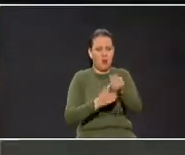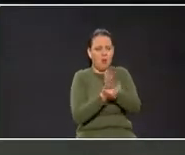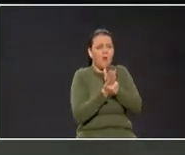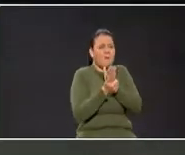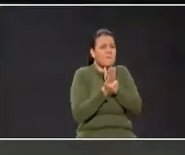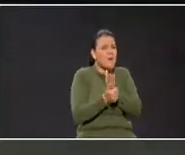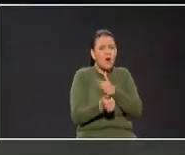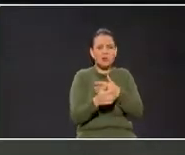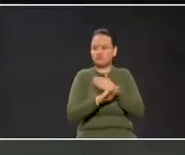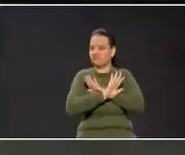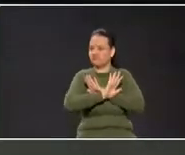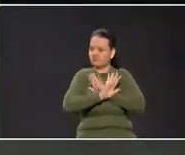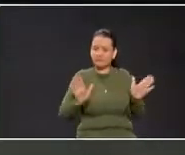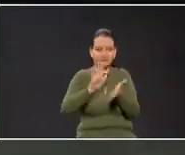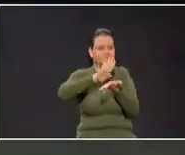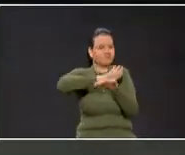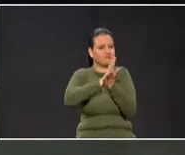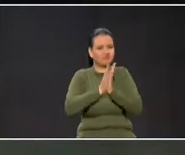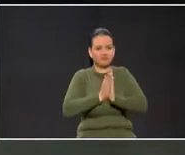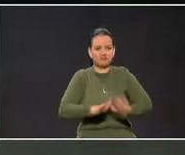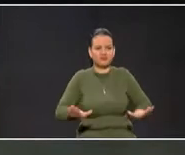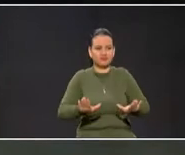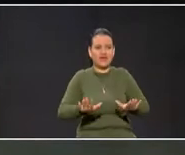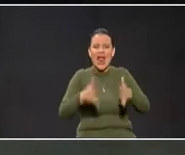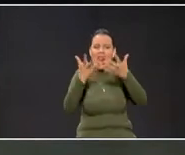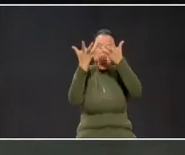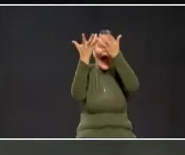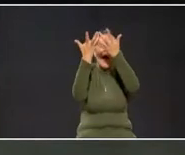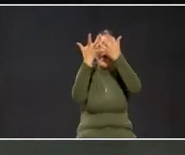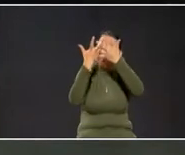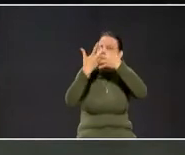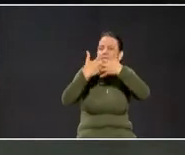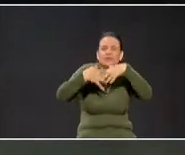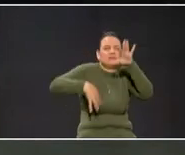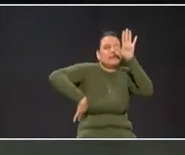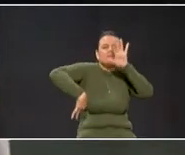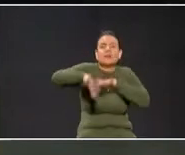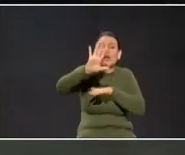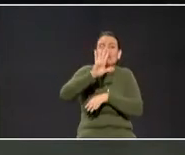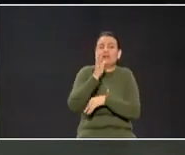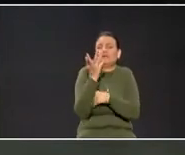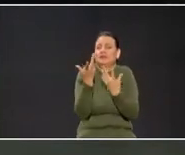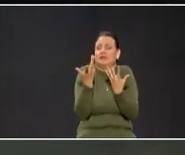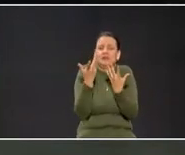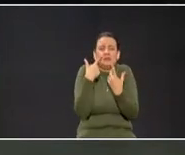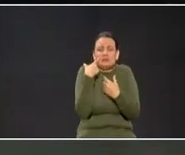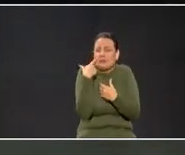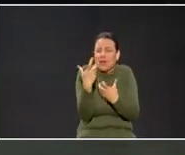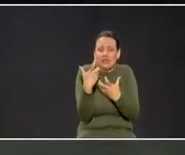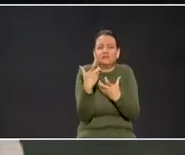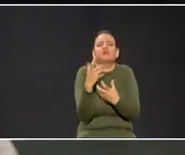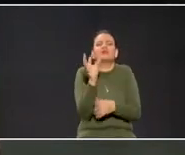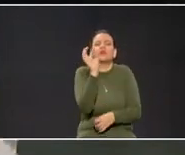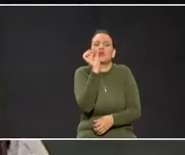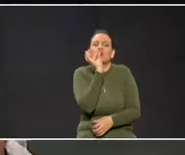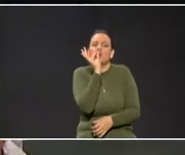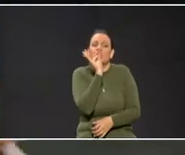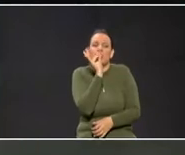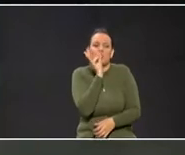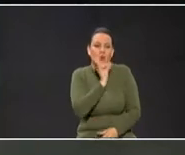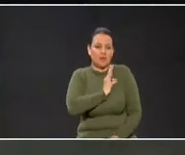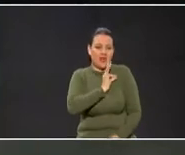empresa más grande que hay a nivel mundial la de la cannabis medicinal la gente no lo ha entendido son 120